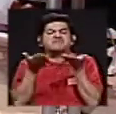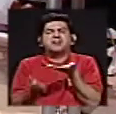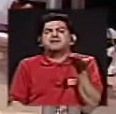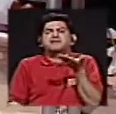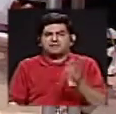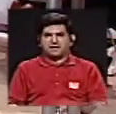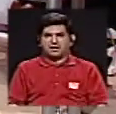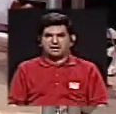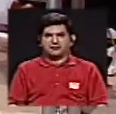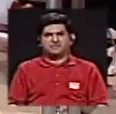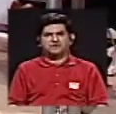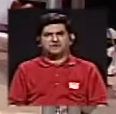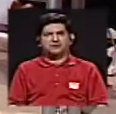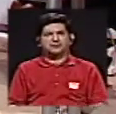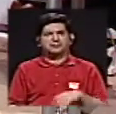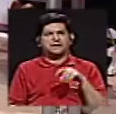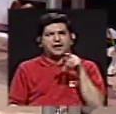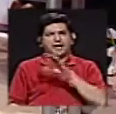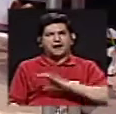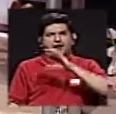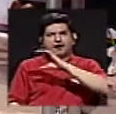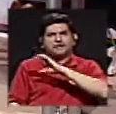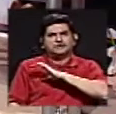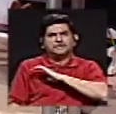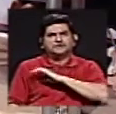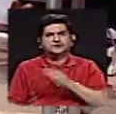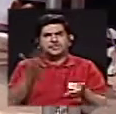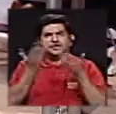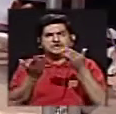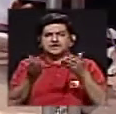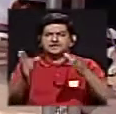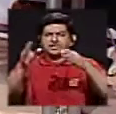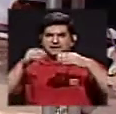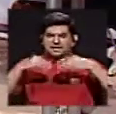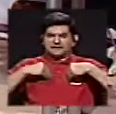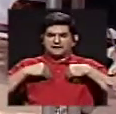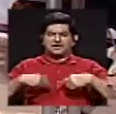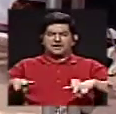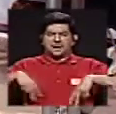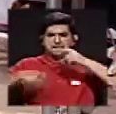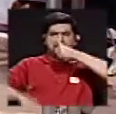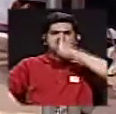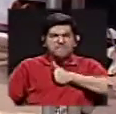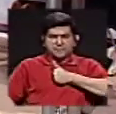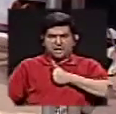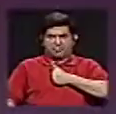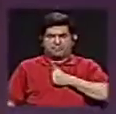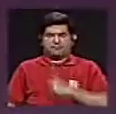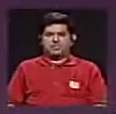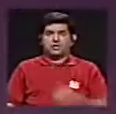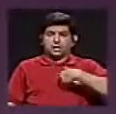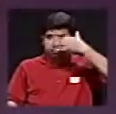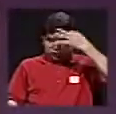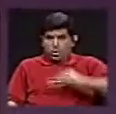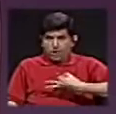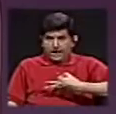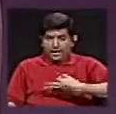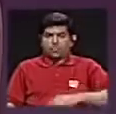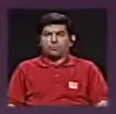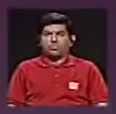a ver unas cualidades que adquirimos en la vida privada y que creo que son